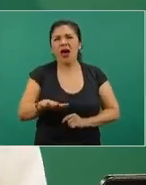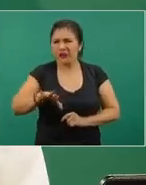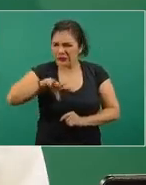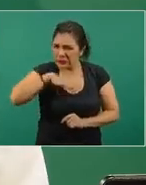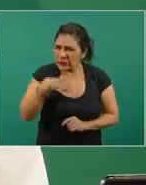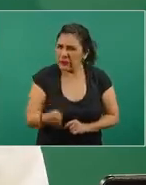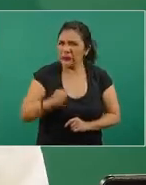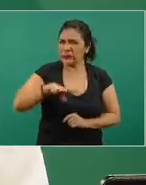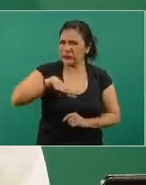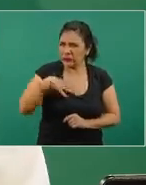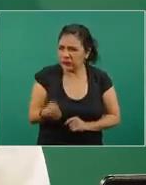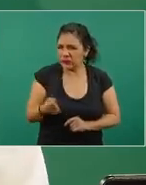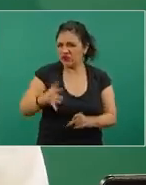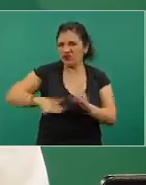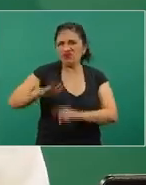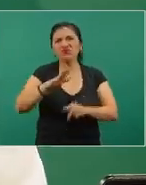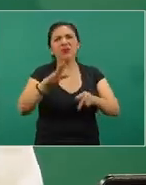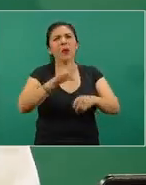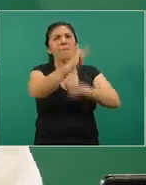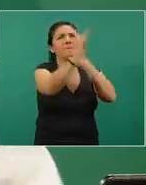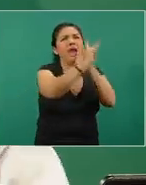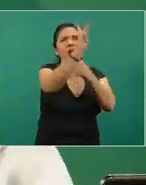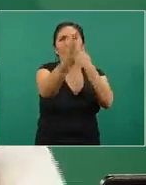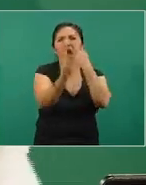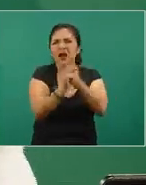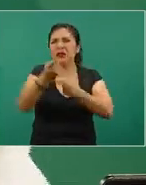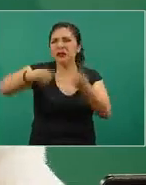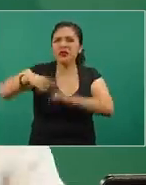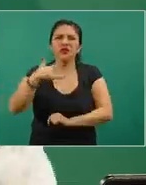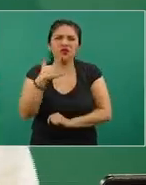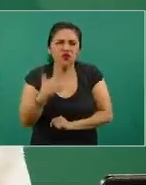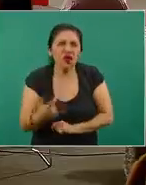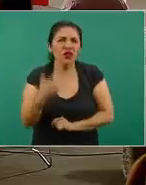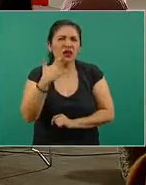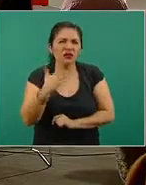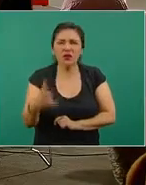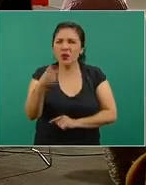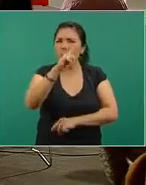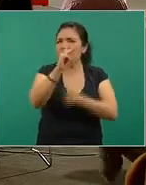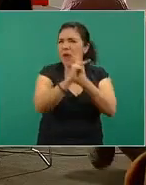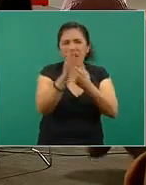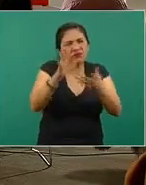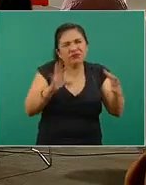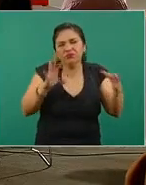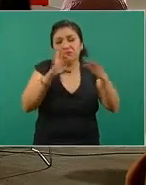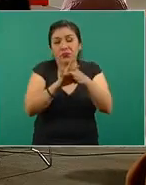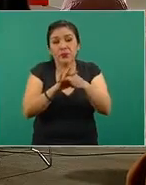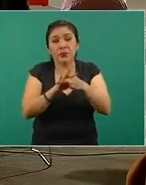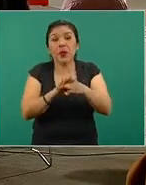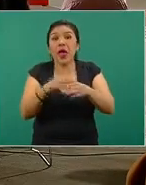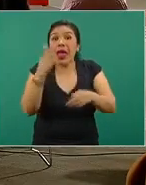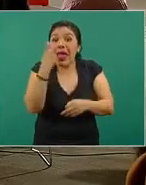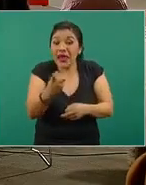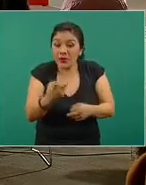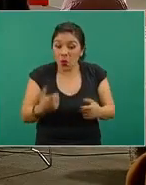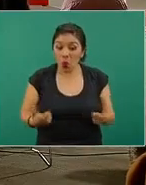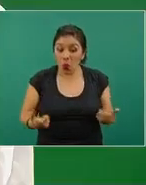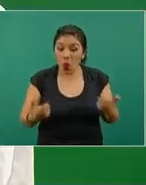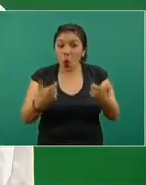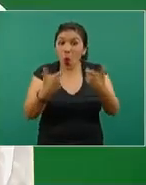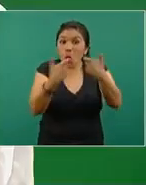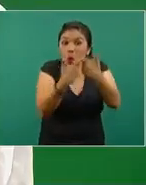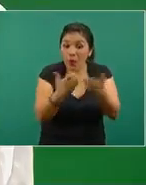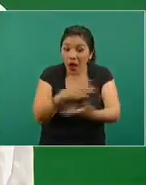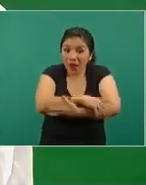las sociedades, de los estados nacionales y entre las naciones, la cooperación es la mejor